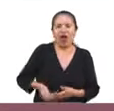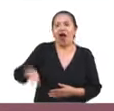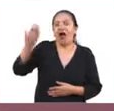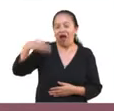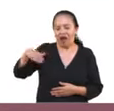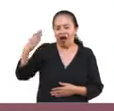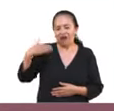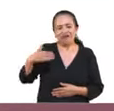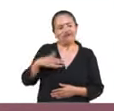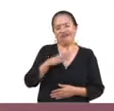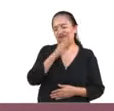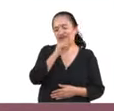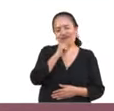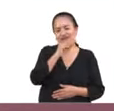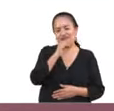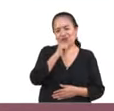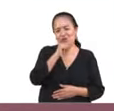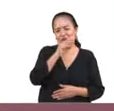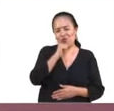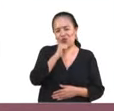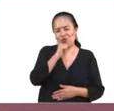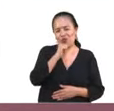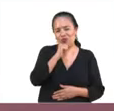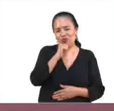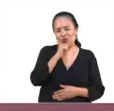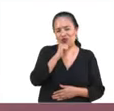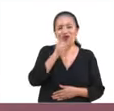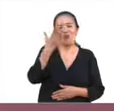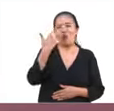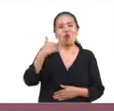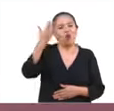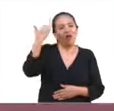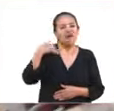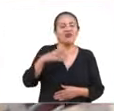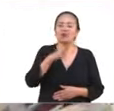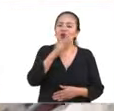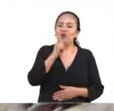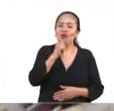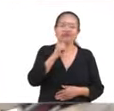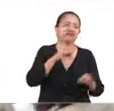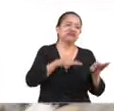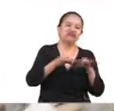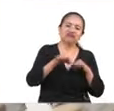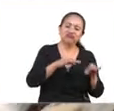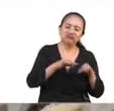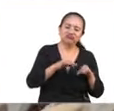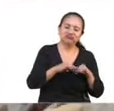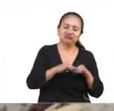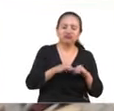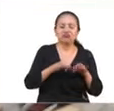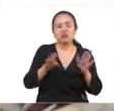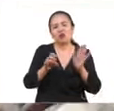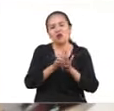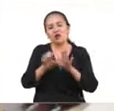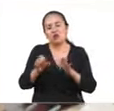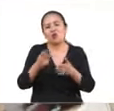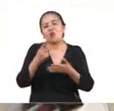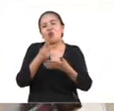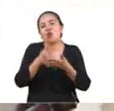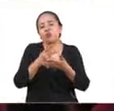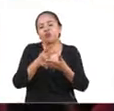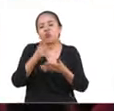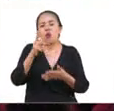brindarles oportunidades para contrarrestar el desempleo y la exclusión, los programas como el Procampo eran